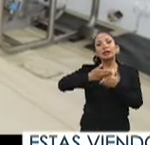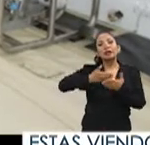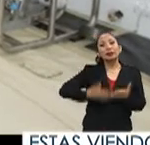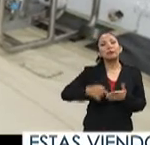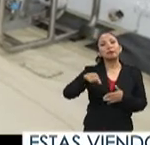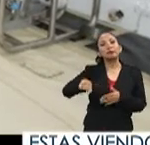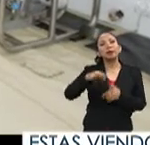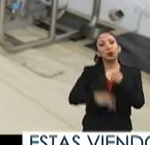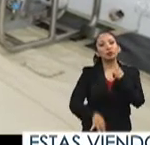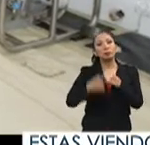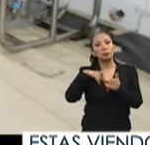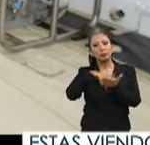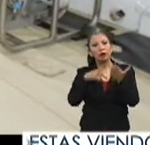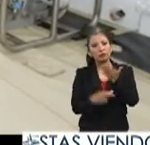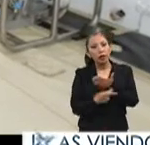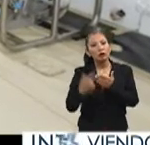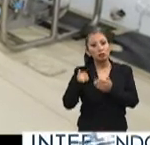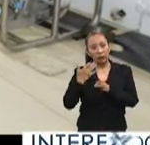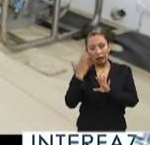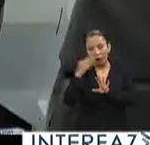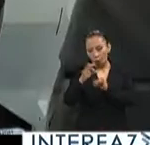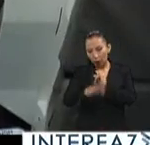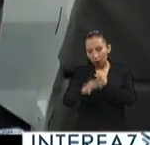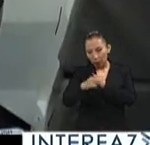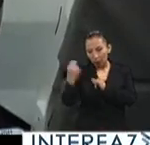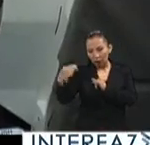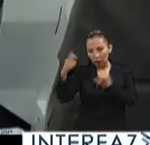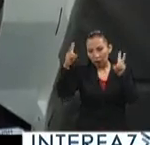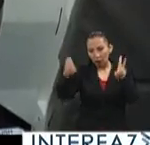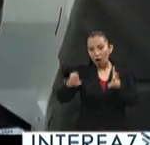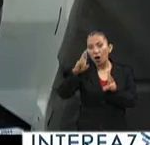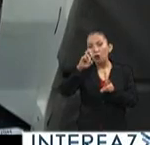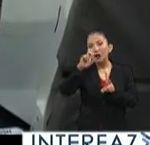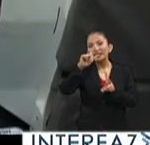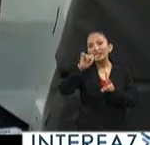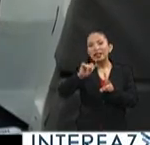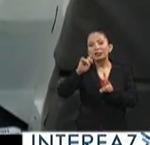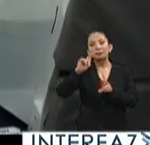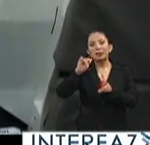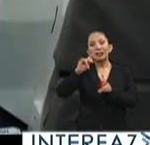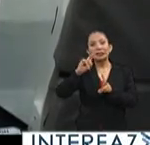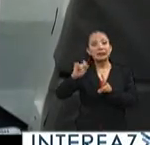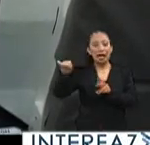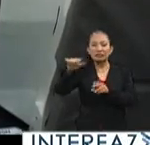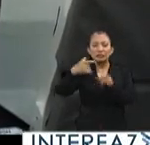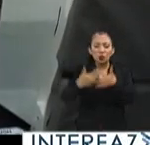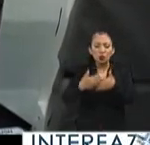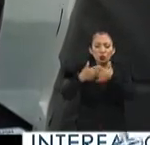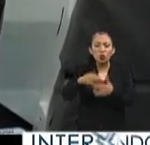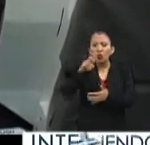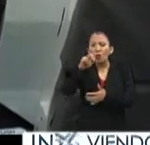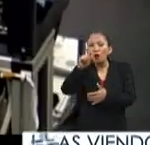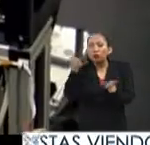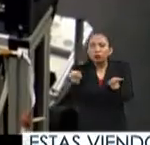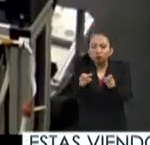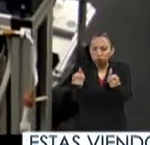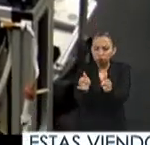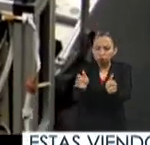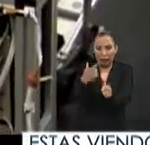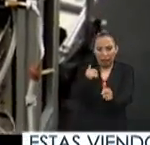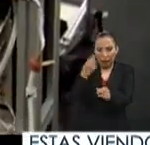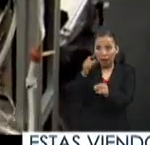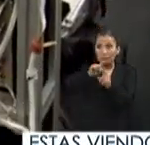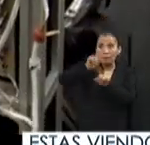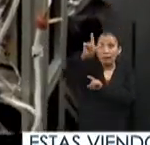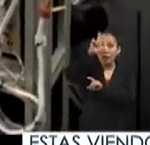estado, último proyecto que ahorita vas a ver al final es el Resource Prospector Mission, que es un pequeño robot que queremos